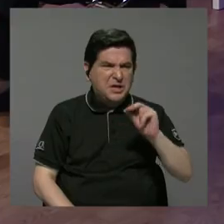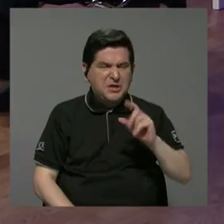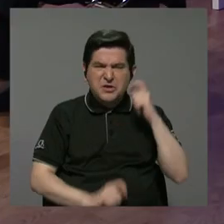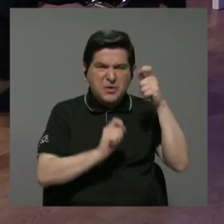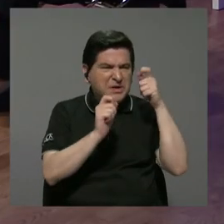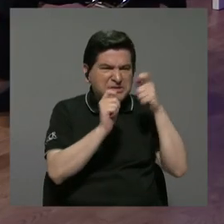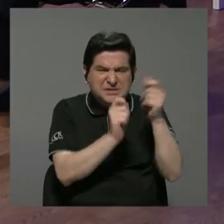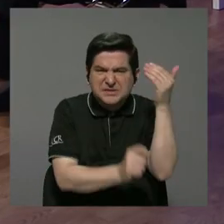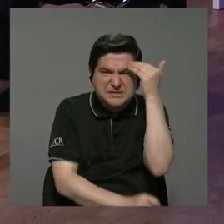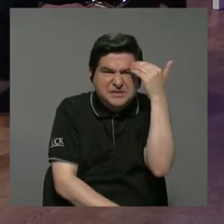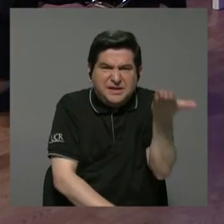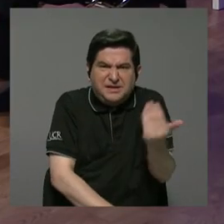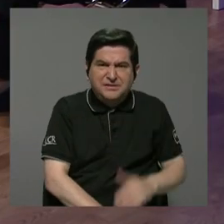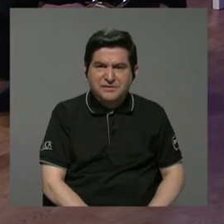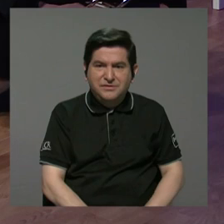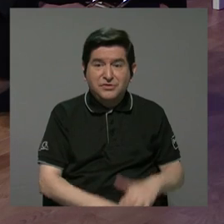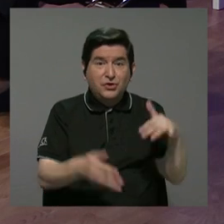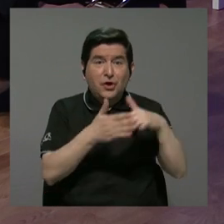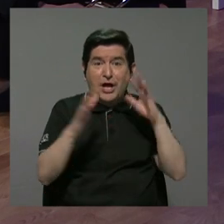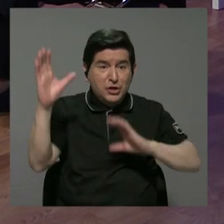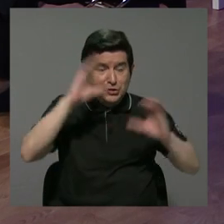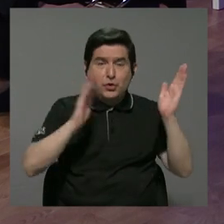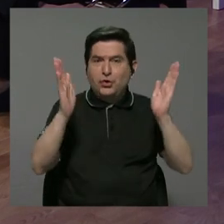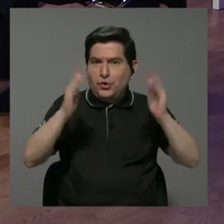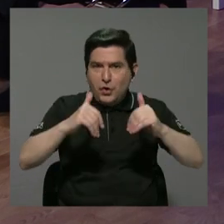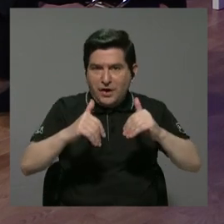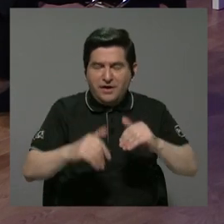claridad, no hay estudios científicos.